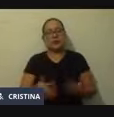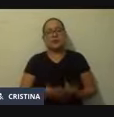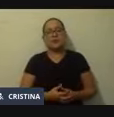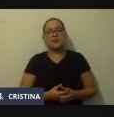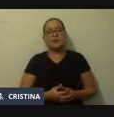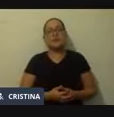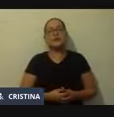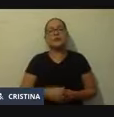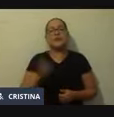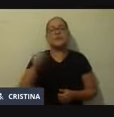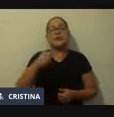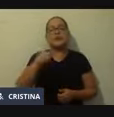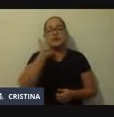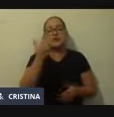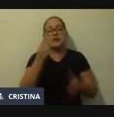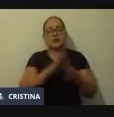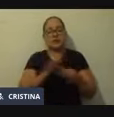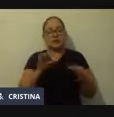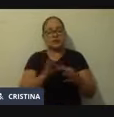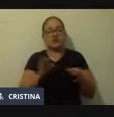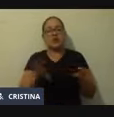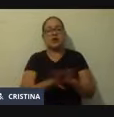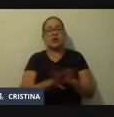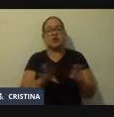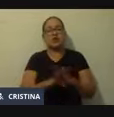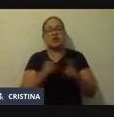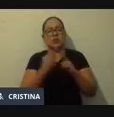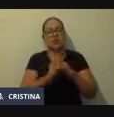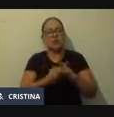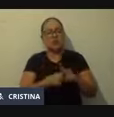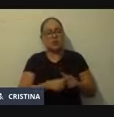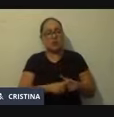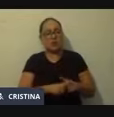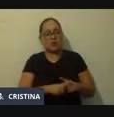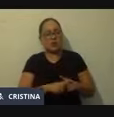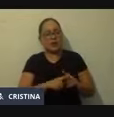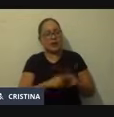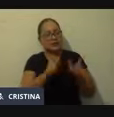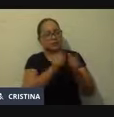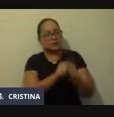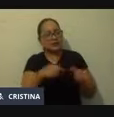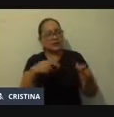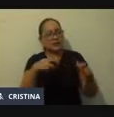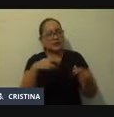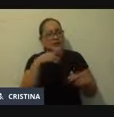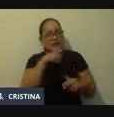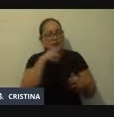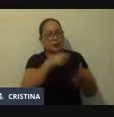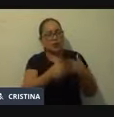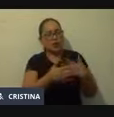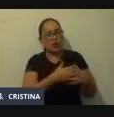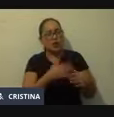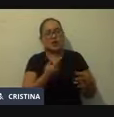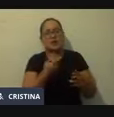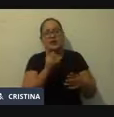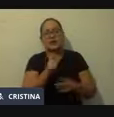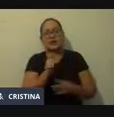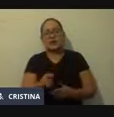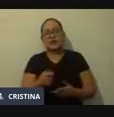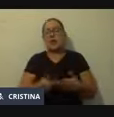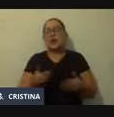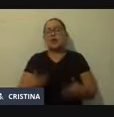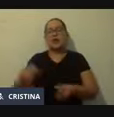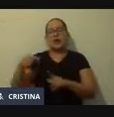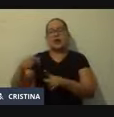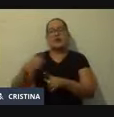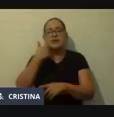quería también hablar de la raíz, ¿no? Porque ya te traté de contar la parte de vanguardista, pero me gustaría darte la esencia de lo que es